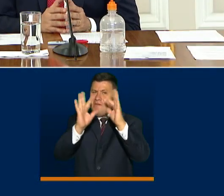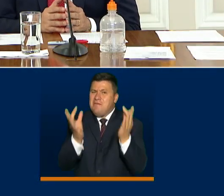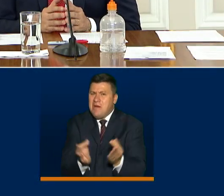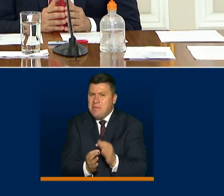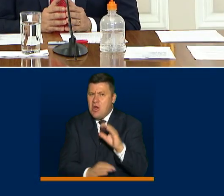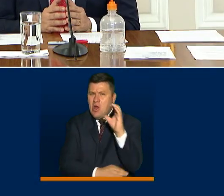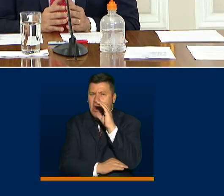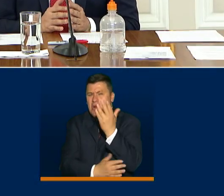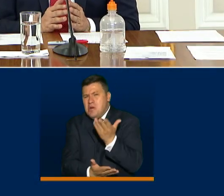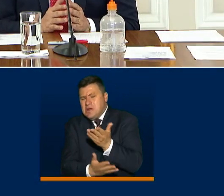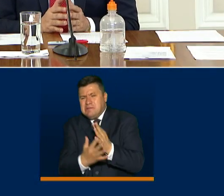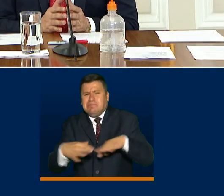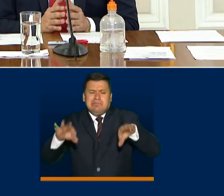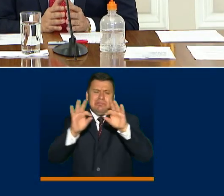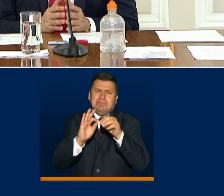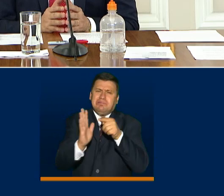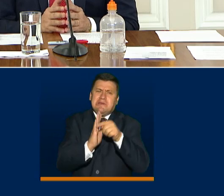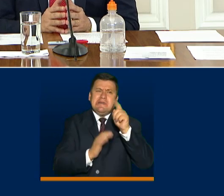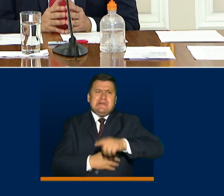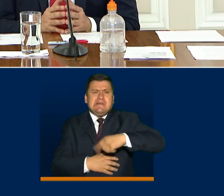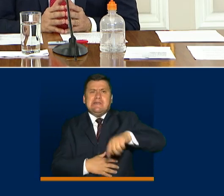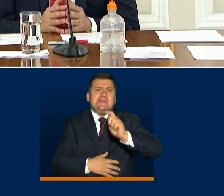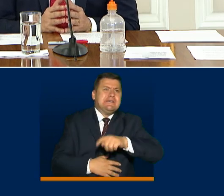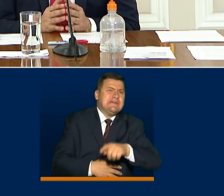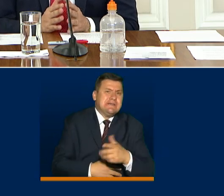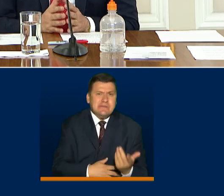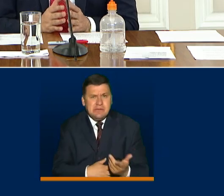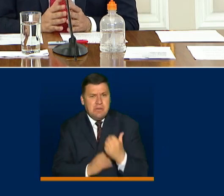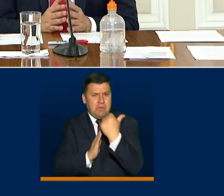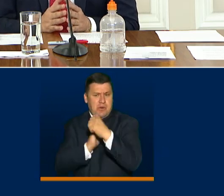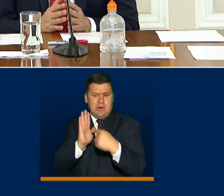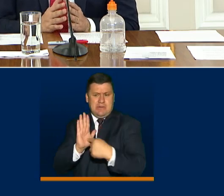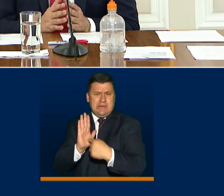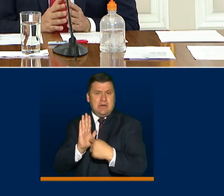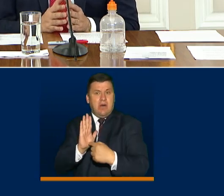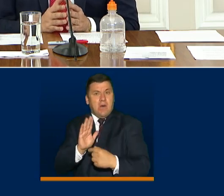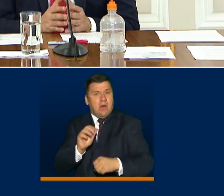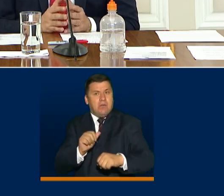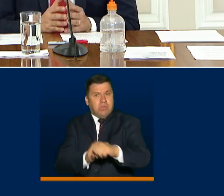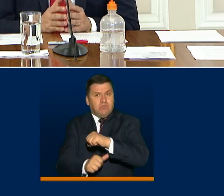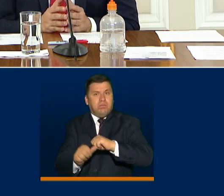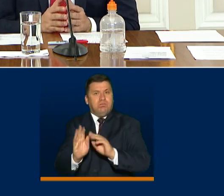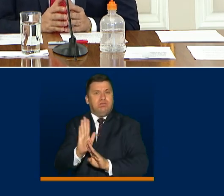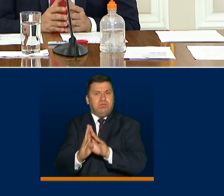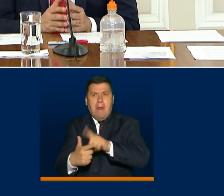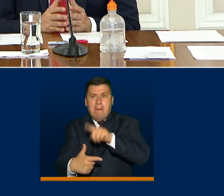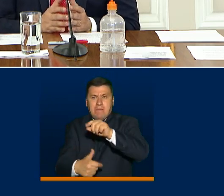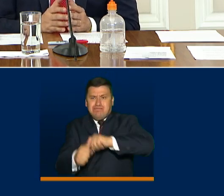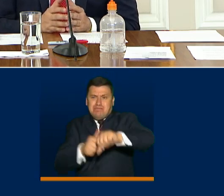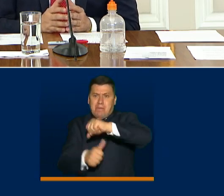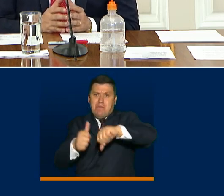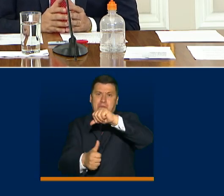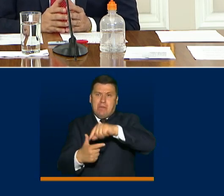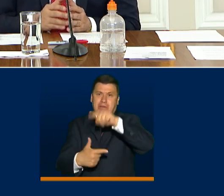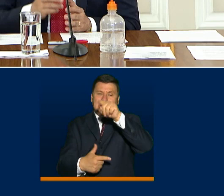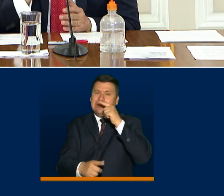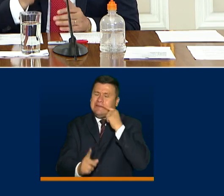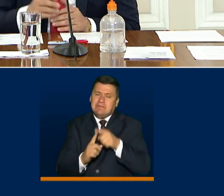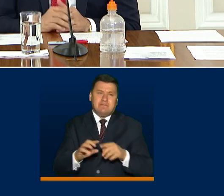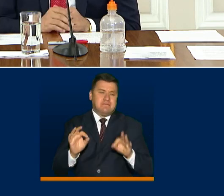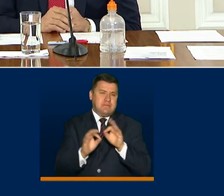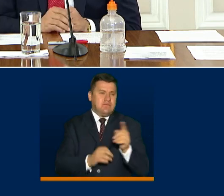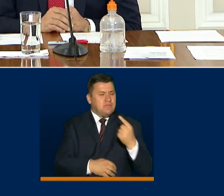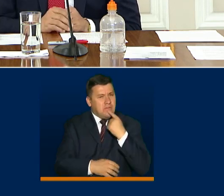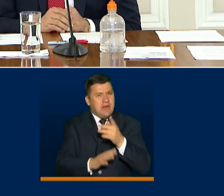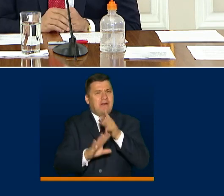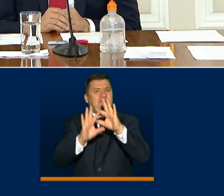familias colombianas de la importancia que tiene este programa de reactivación, y también me gustaría que usted le